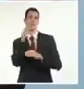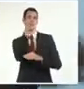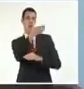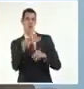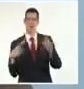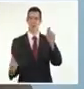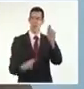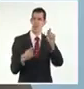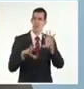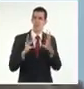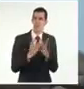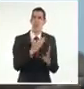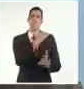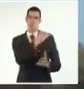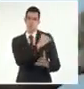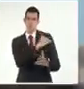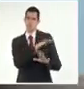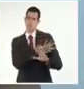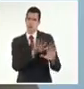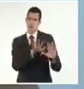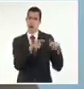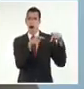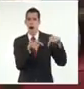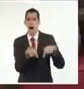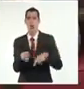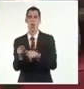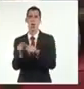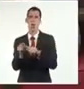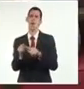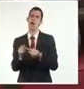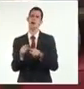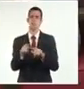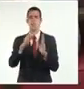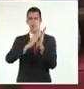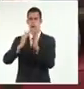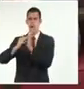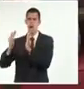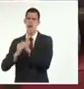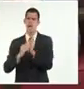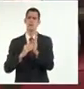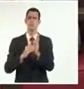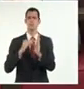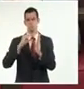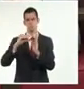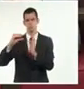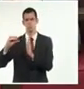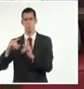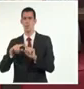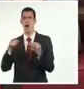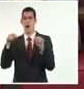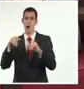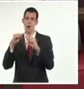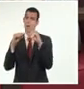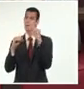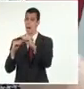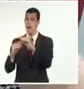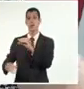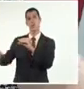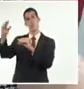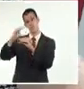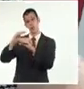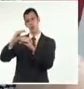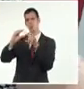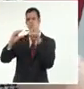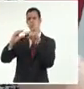1.528 pesos más de la pensión que reciben hoy. Excombatientes y jubilados de diferentes